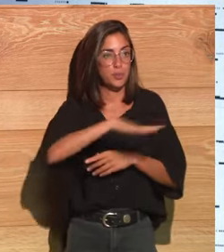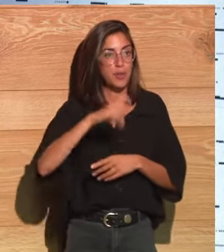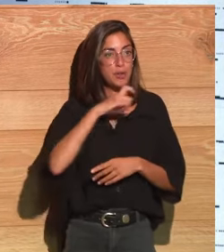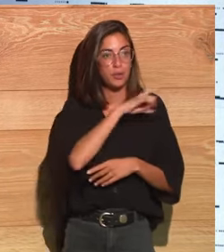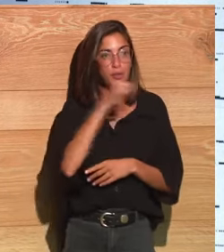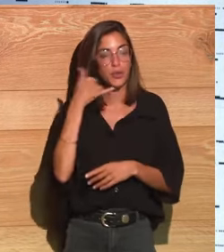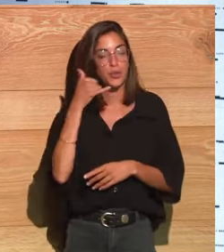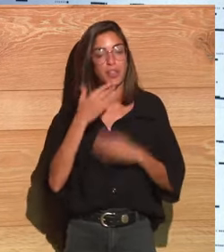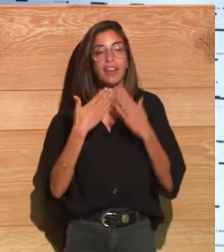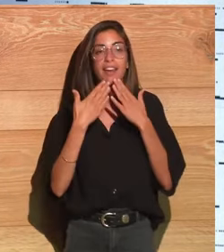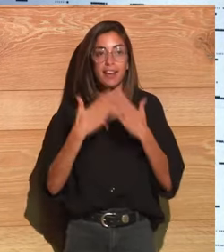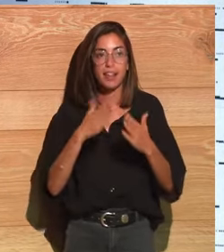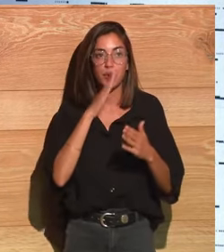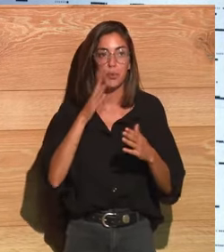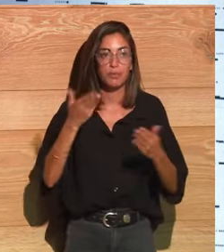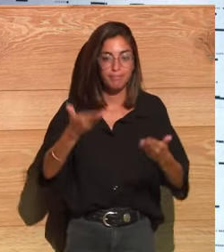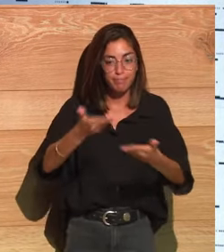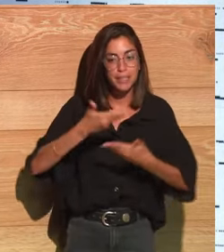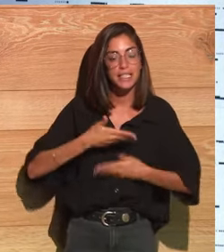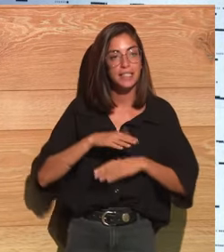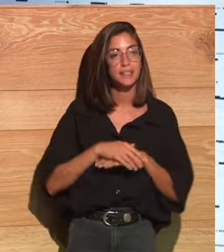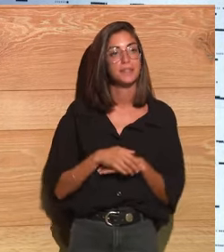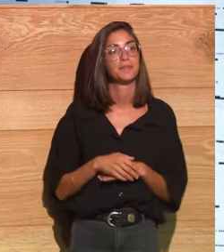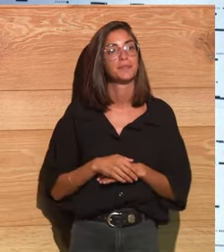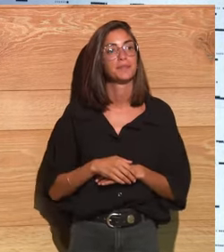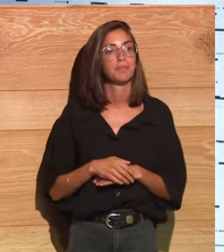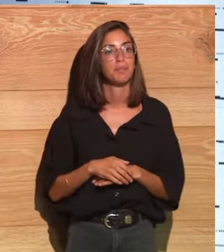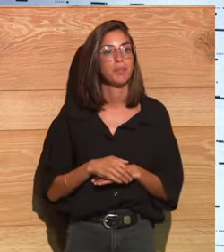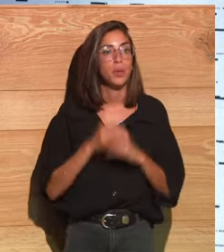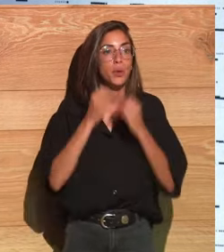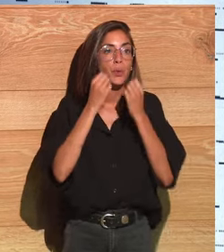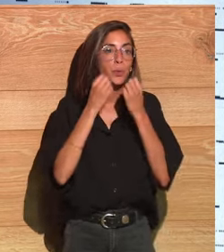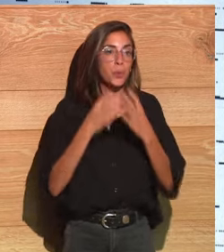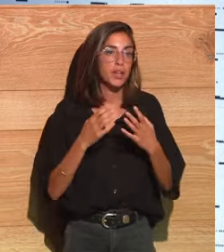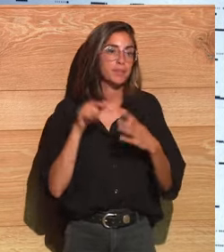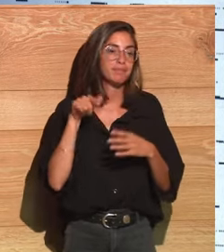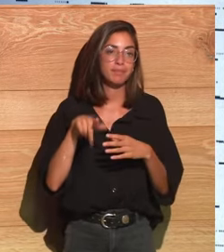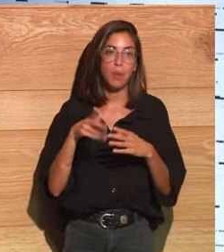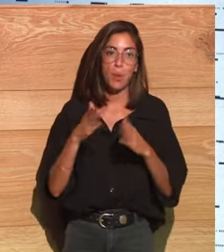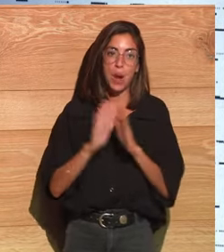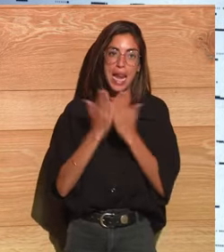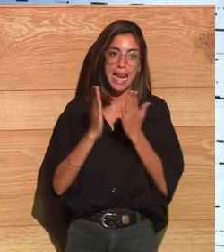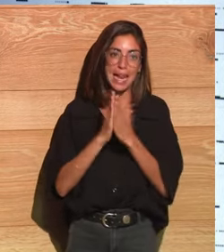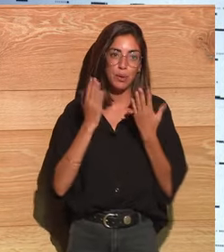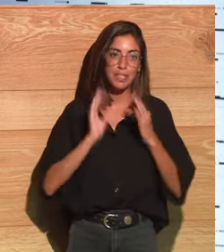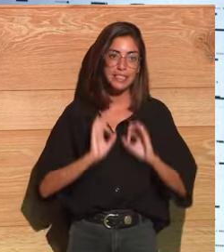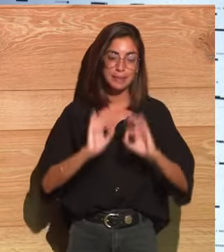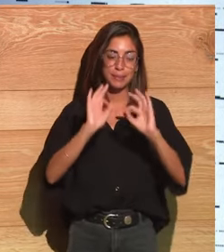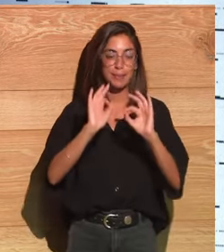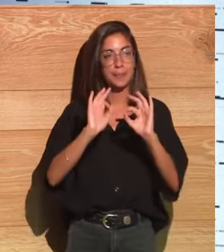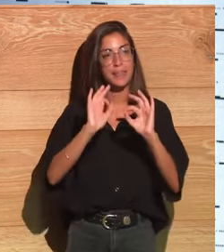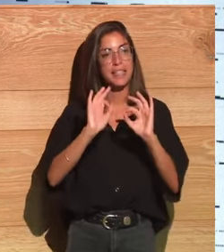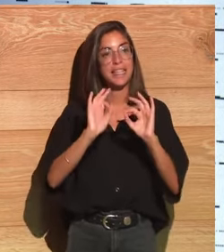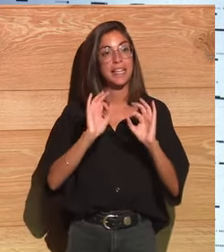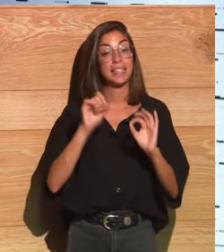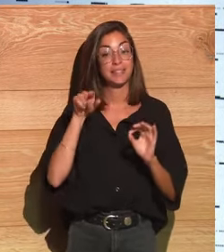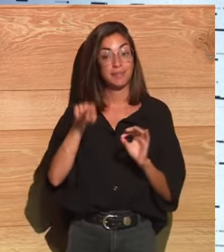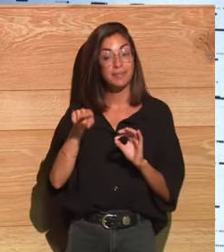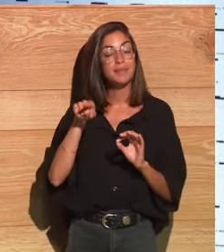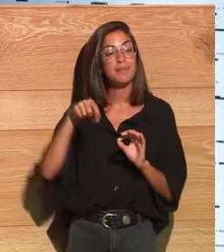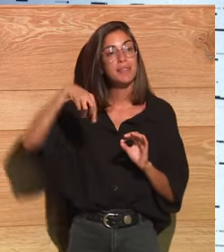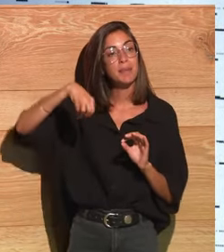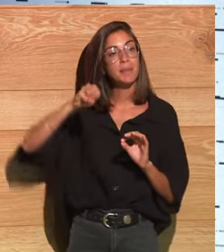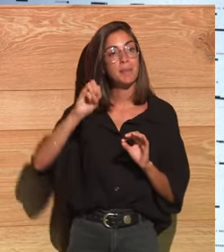Fundación Telefónica por acogernos. Bueno, este es un libro muy especial en el que María ha